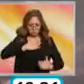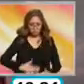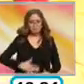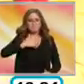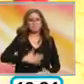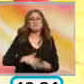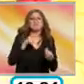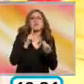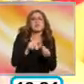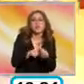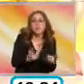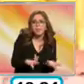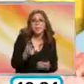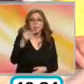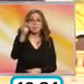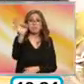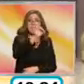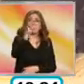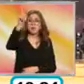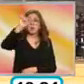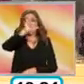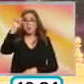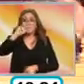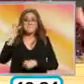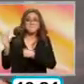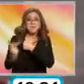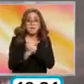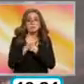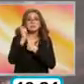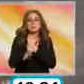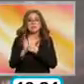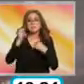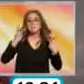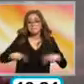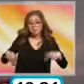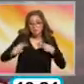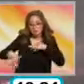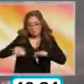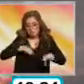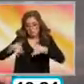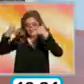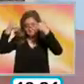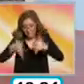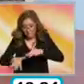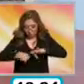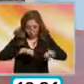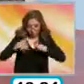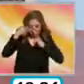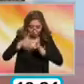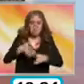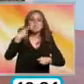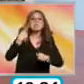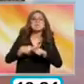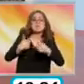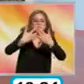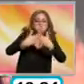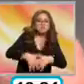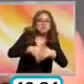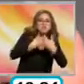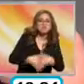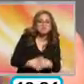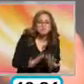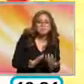algún país subdesarrollado donde están explotando a un montón de personas. Hay que ver quién está maquilando eso, quién es la tienda. O sea, hay una Qué